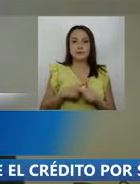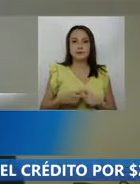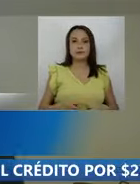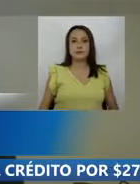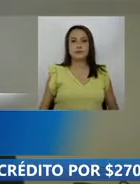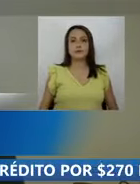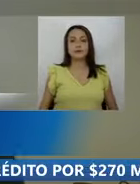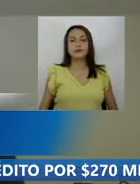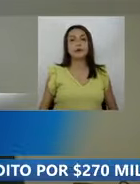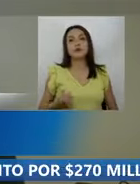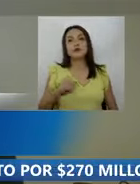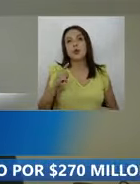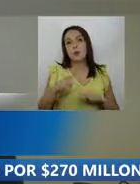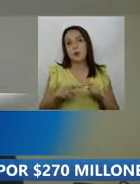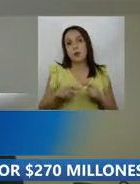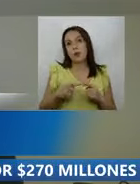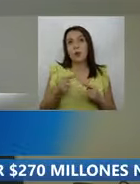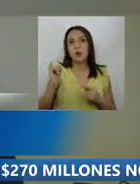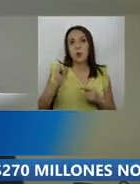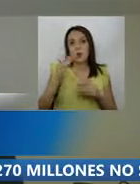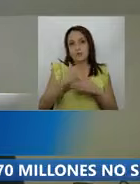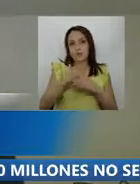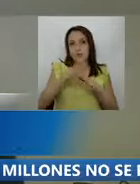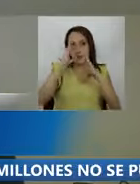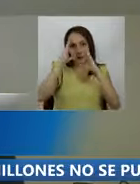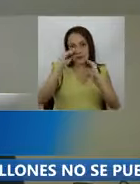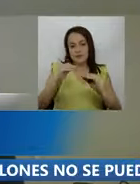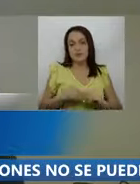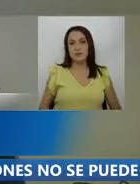no puedo hacer más que compartirla.